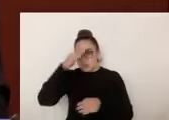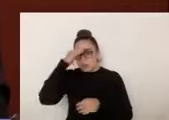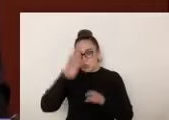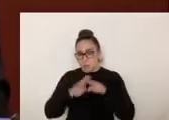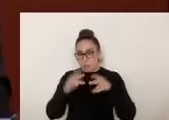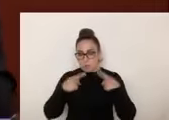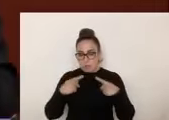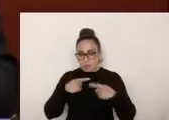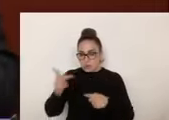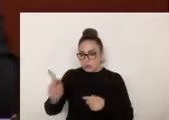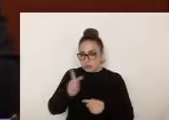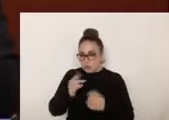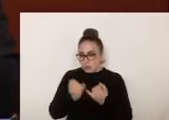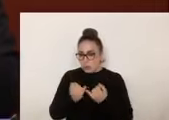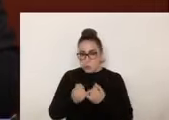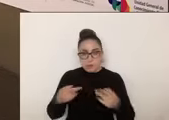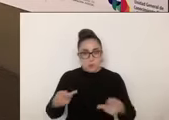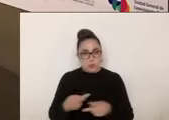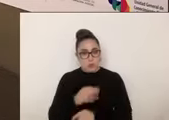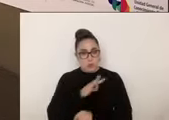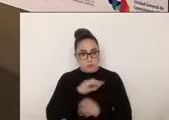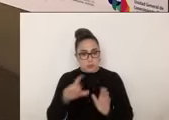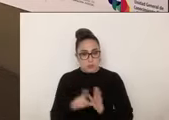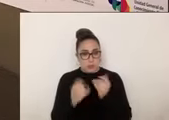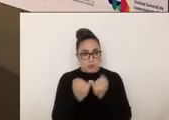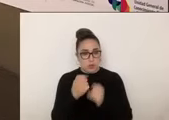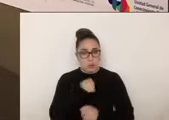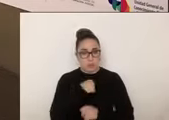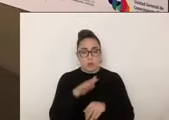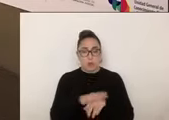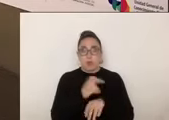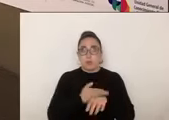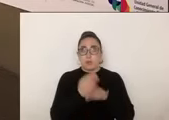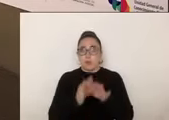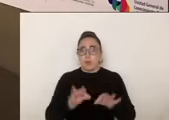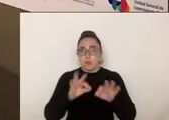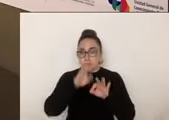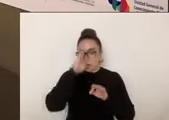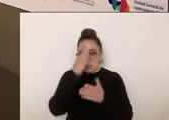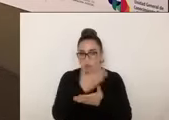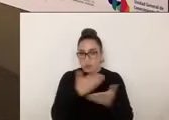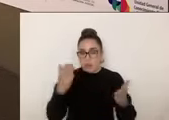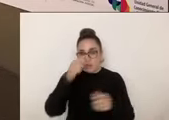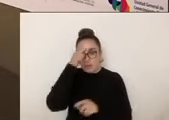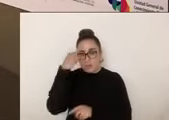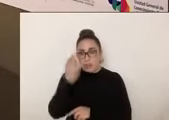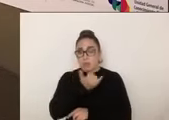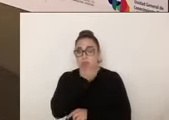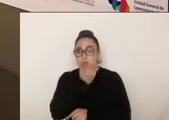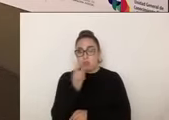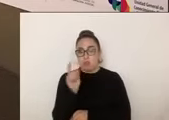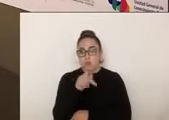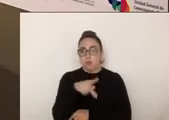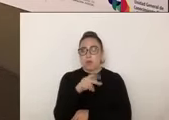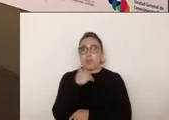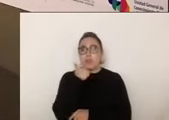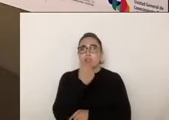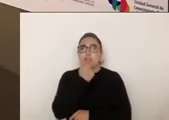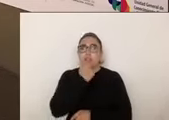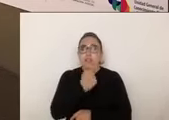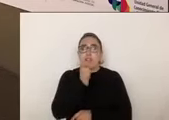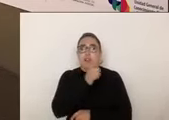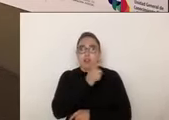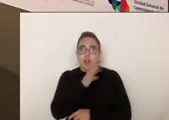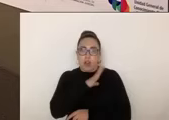tipo de situaciones. Esto no significa entender todo es perdonar todo, en absoluto. Pero significa que está acreditado que funcionamos de